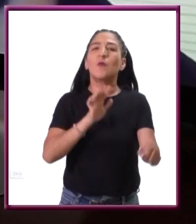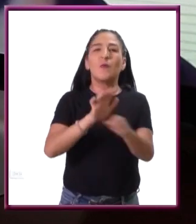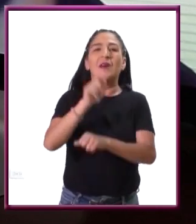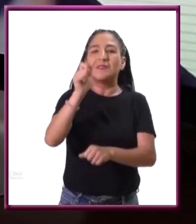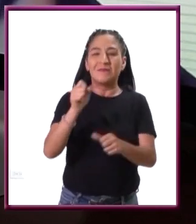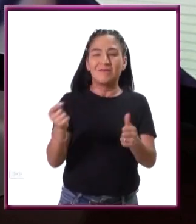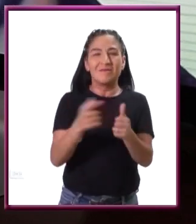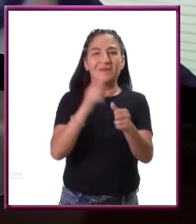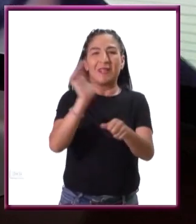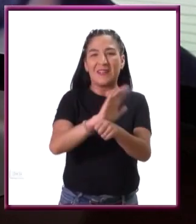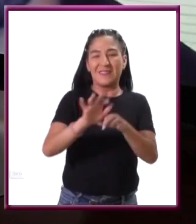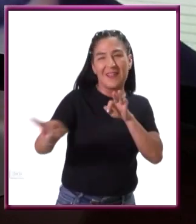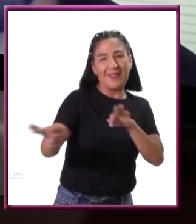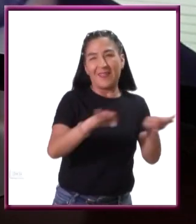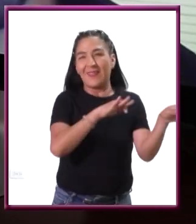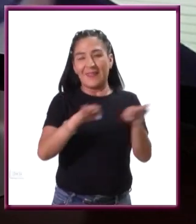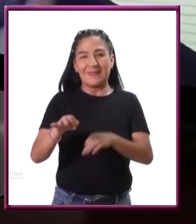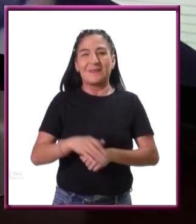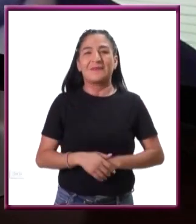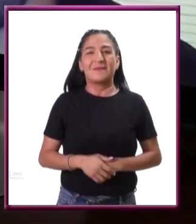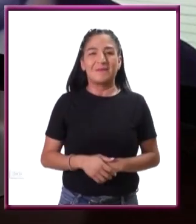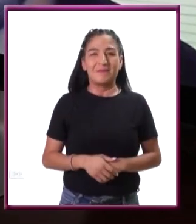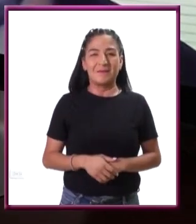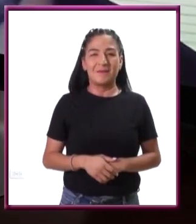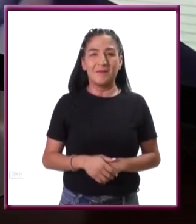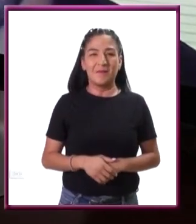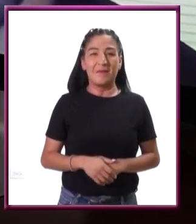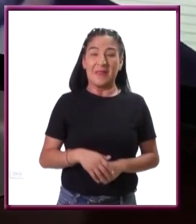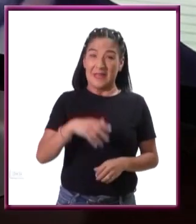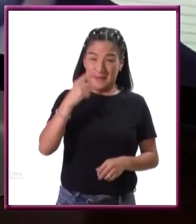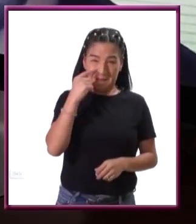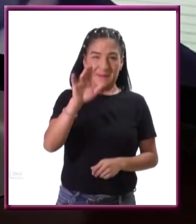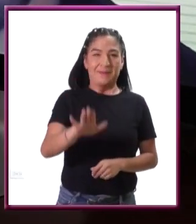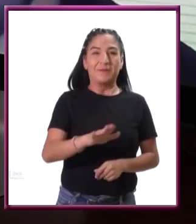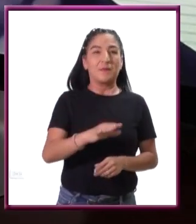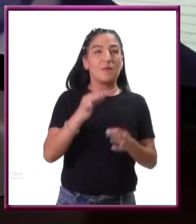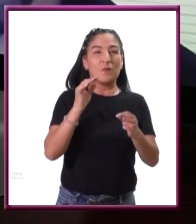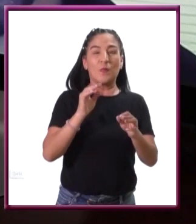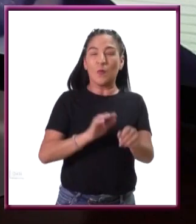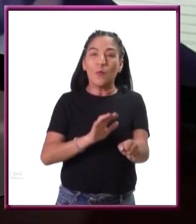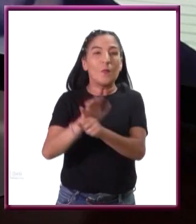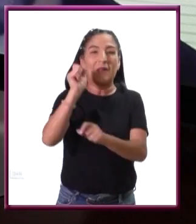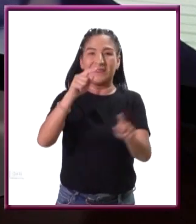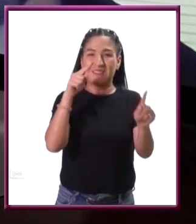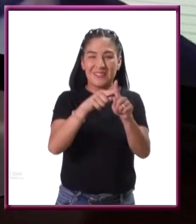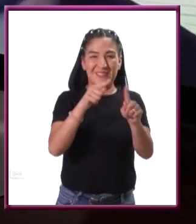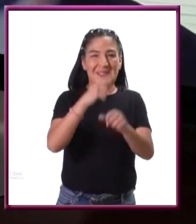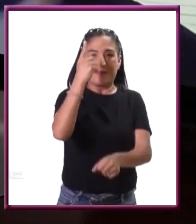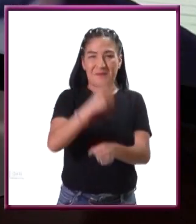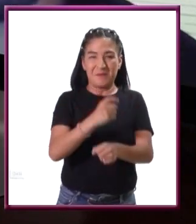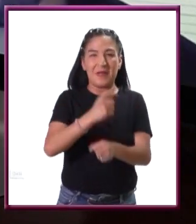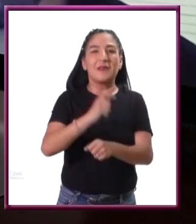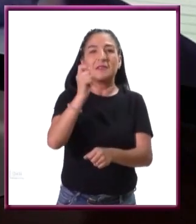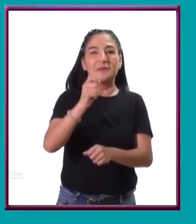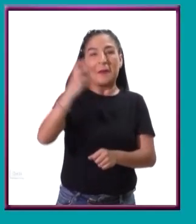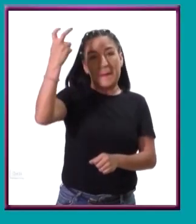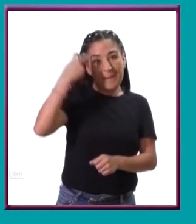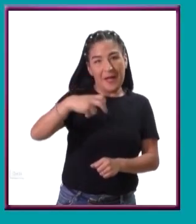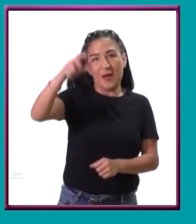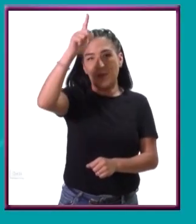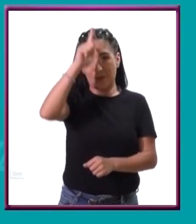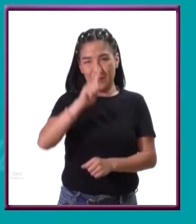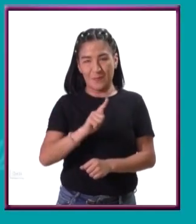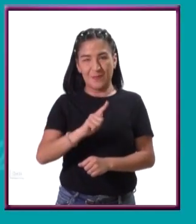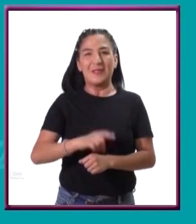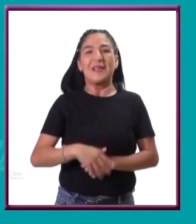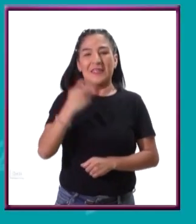ciencia ficción? Mira, formalmente se cree que la primera fue Viaje a la Luna de Georges Méliès, una